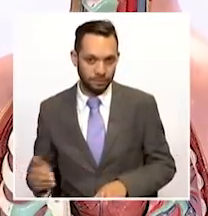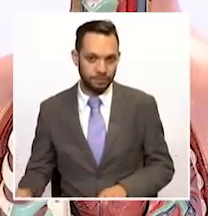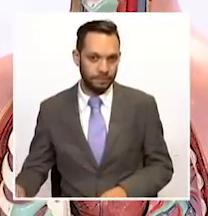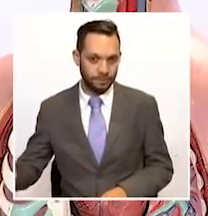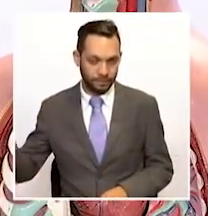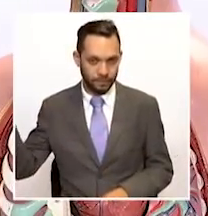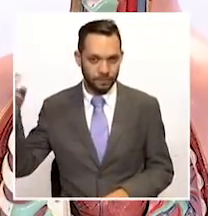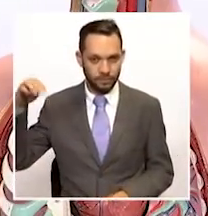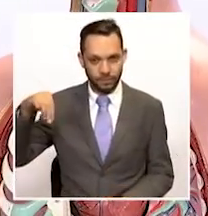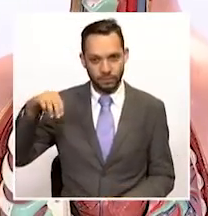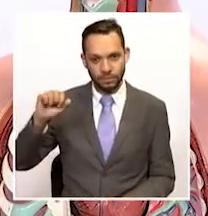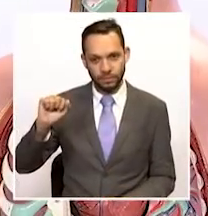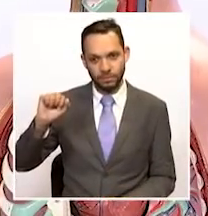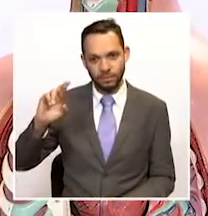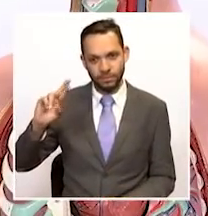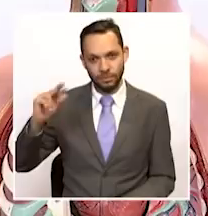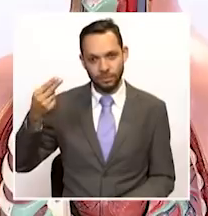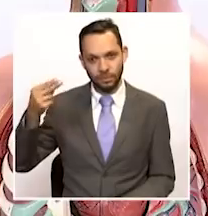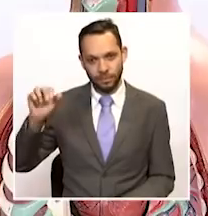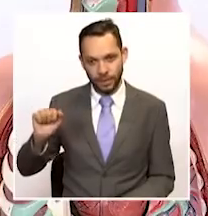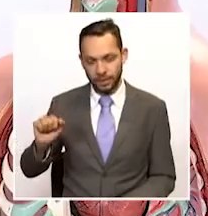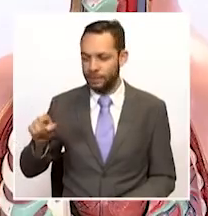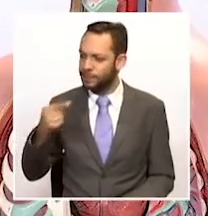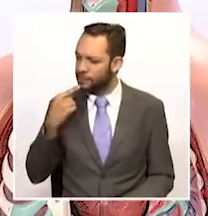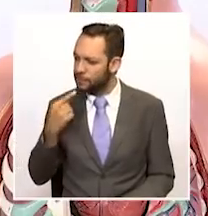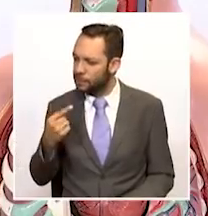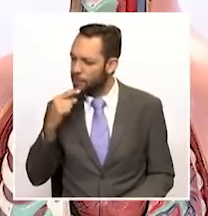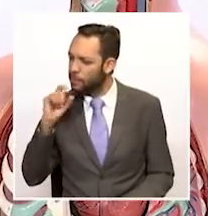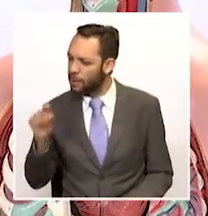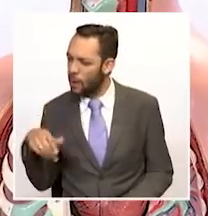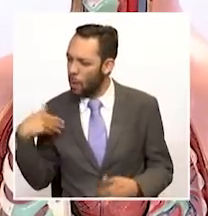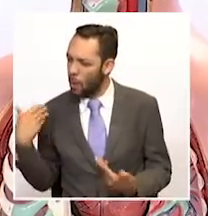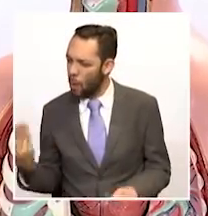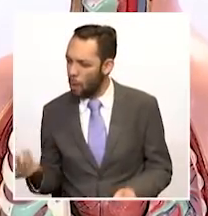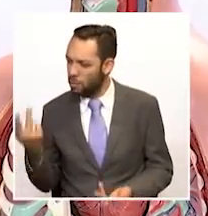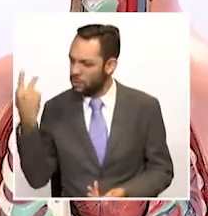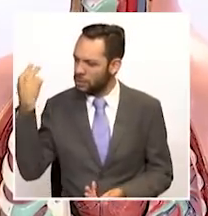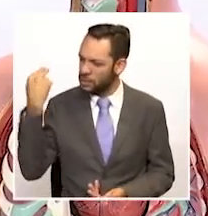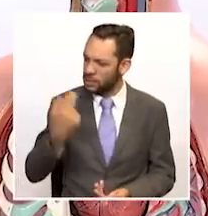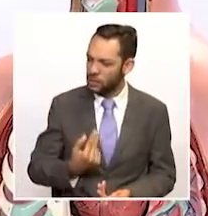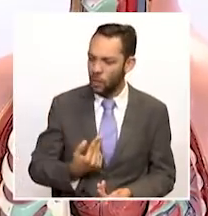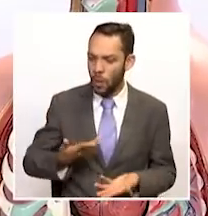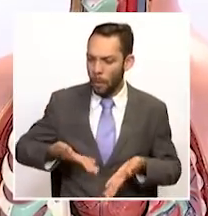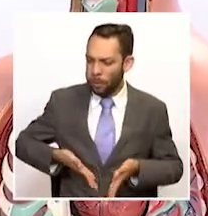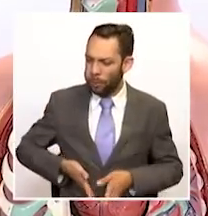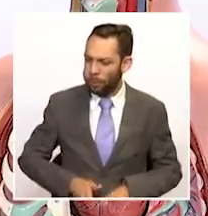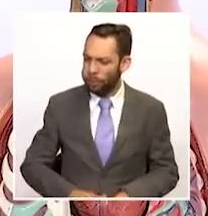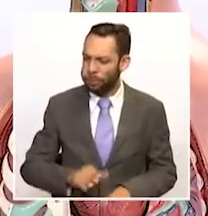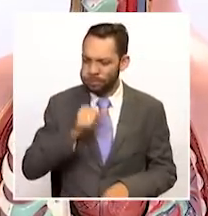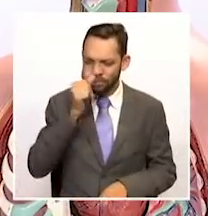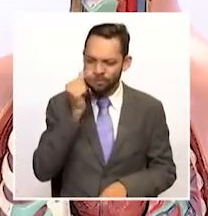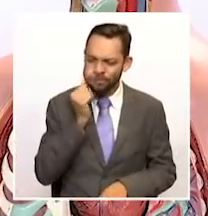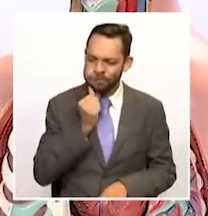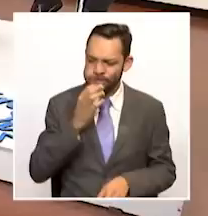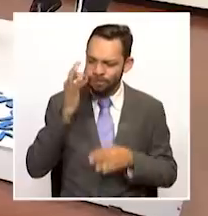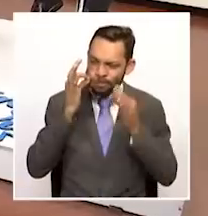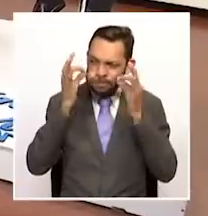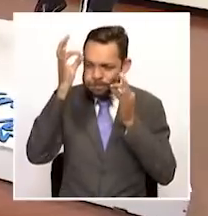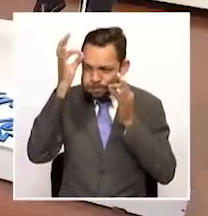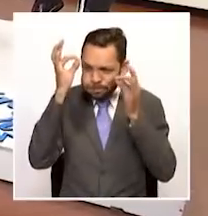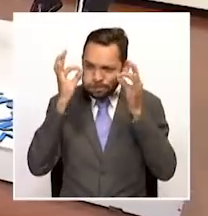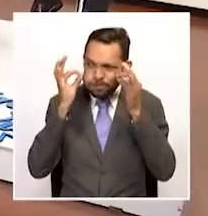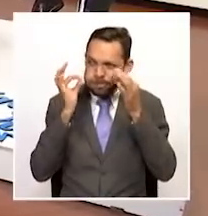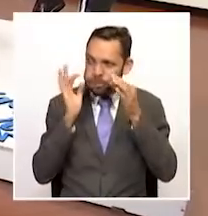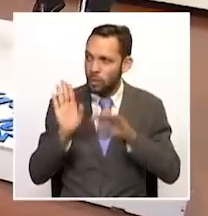doña gladys cuéntenos un poco cómo fue la historia qué pasó qué es el tema de la rubéola y cómo fue el cuadro clínico de